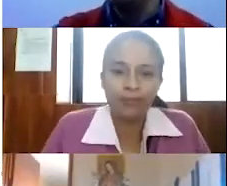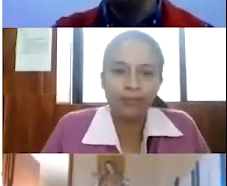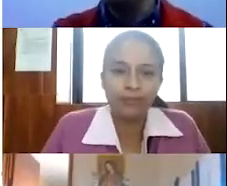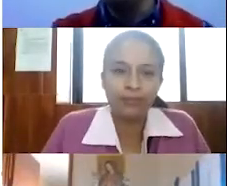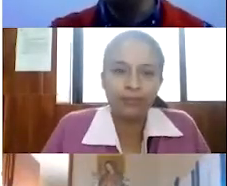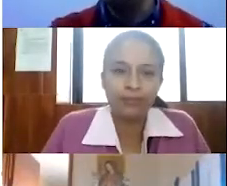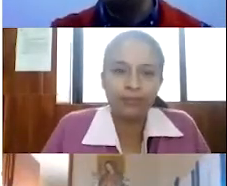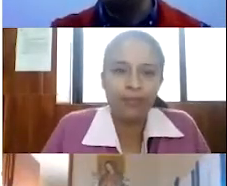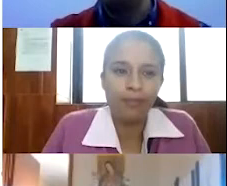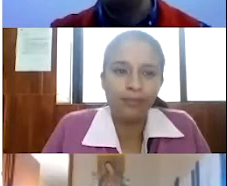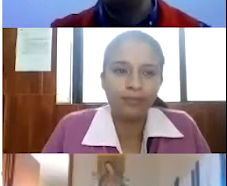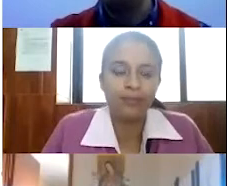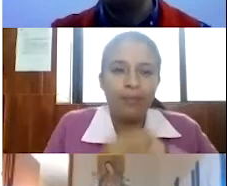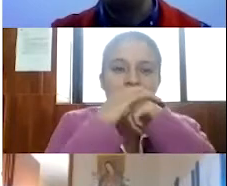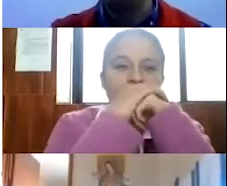¿Alguna duda hasta aquí?